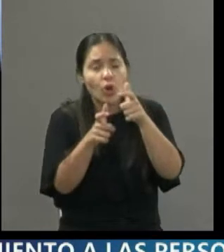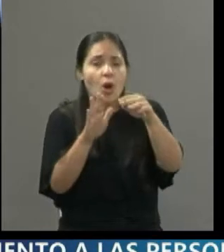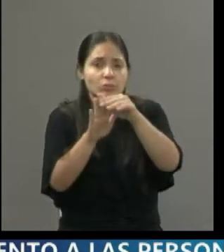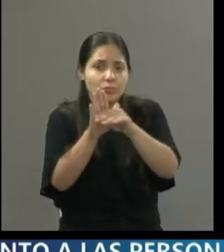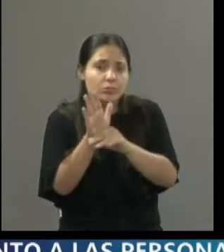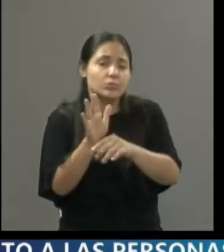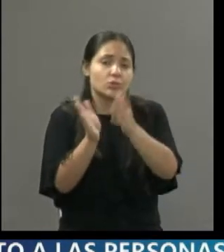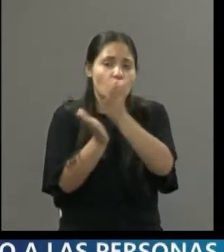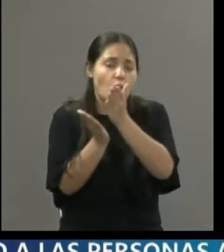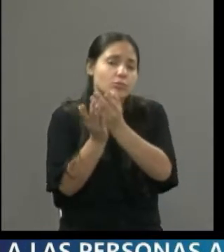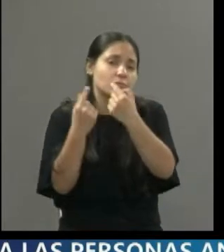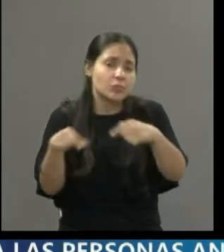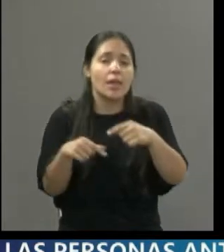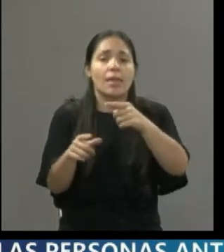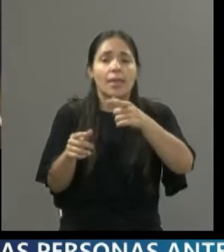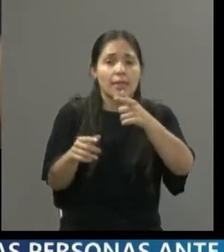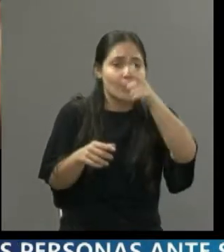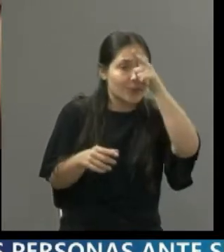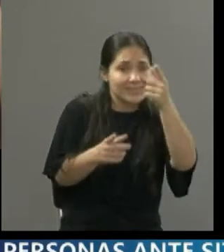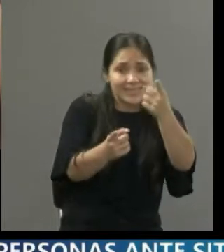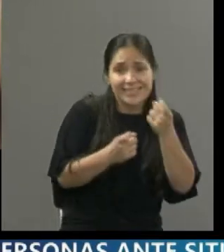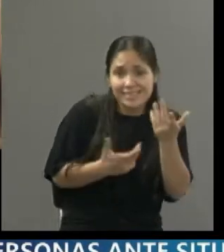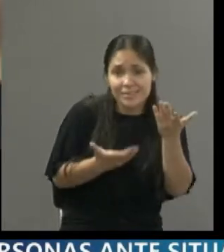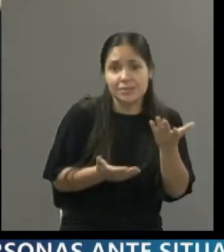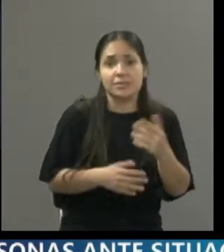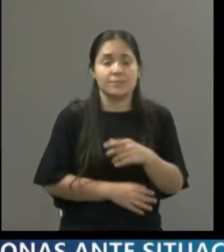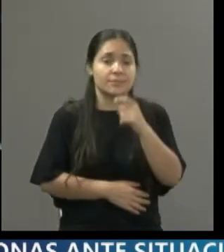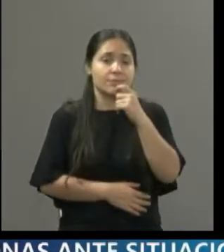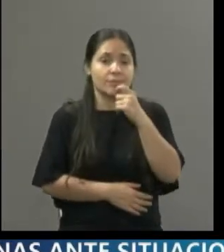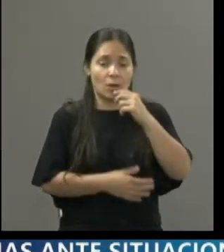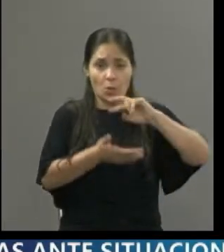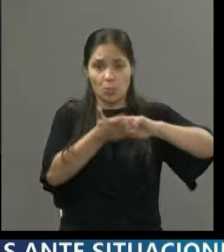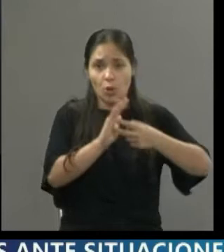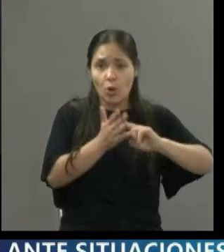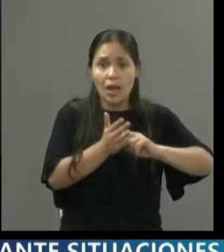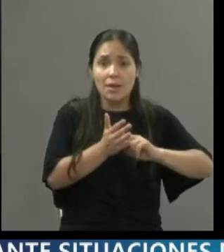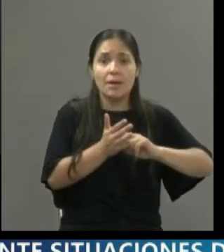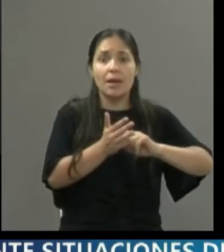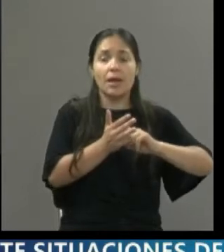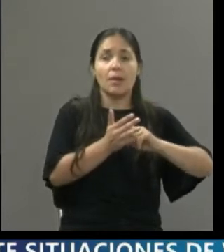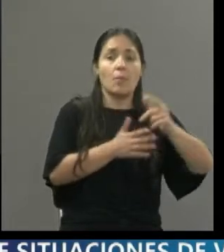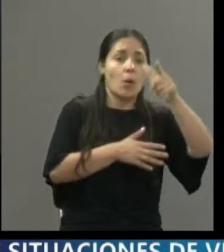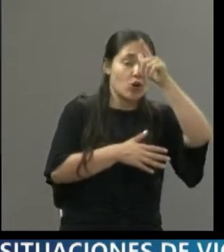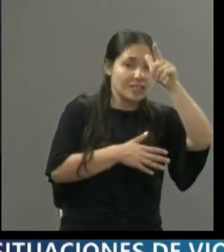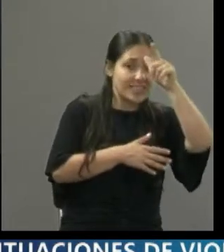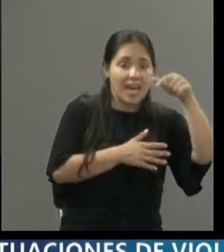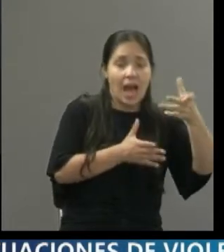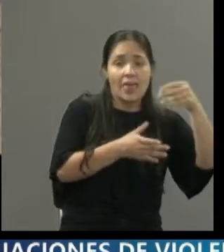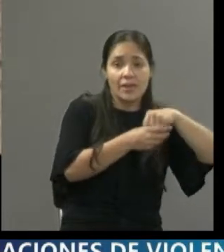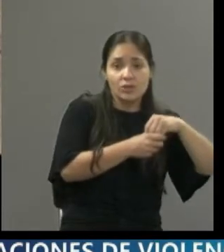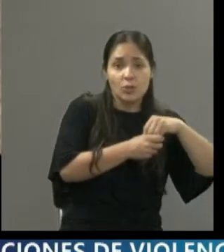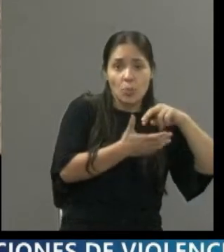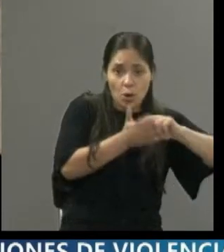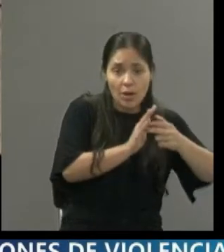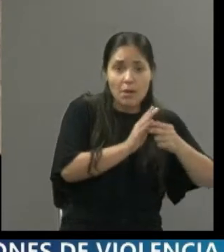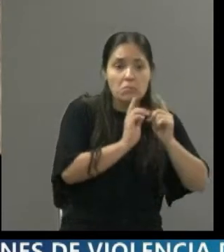demás, lo que ha sucedido es que los problemas que la institución tiene de raíz se han sostenido, no se han solucionado,